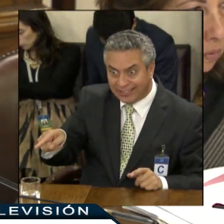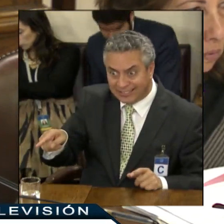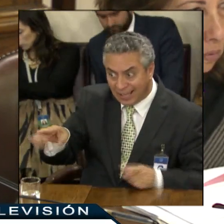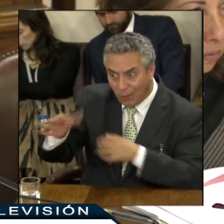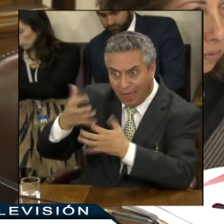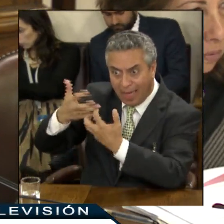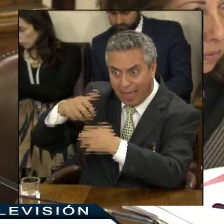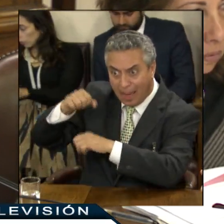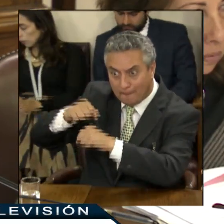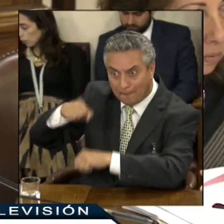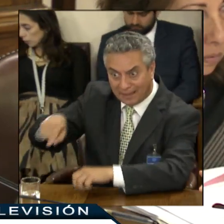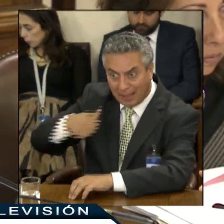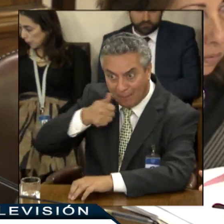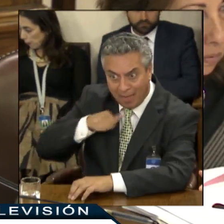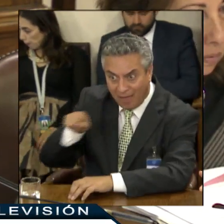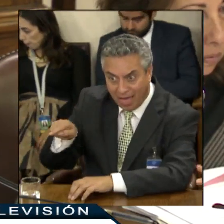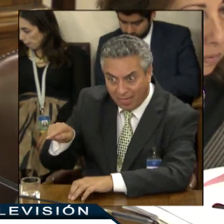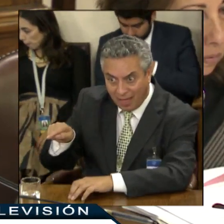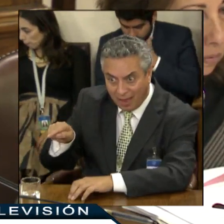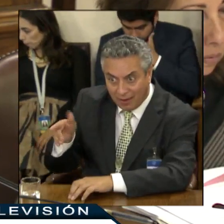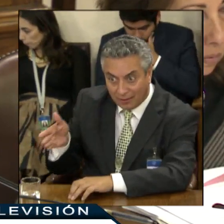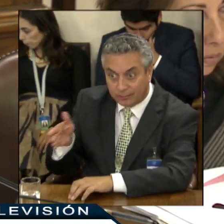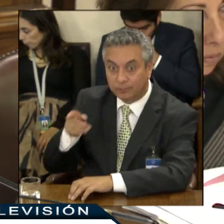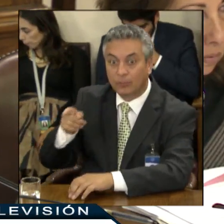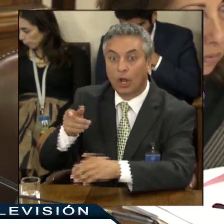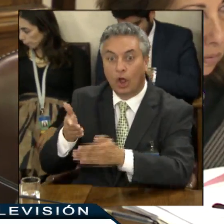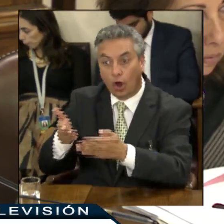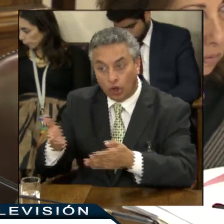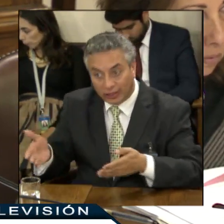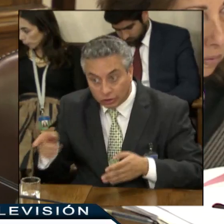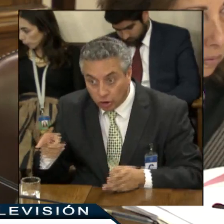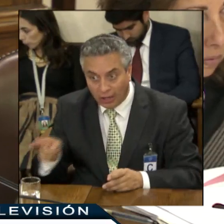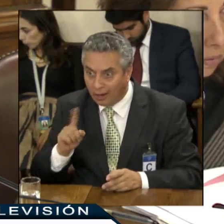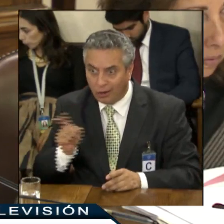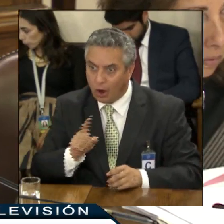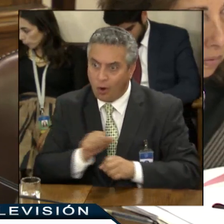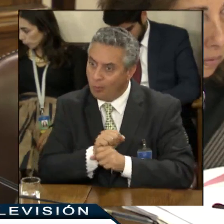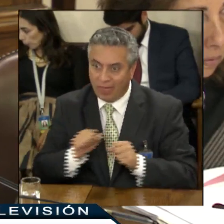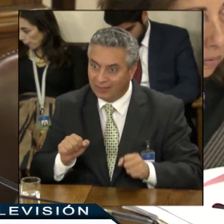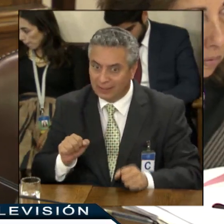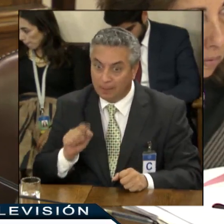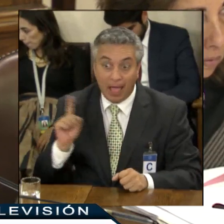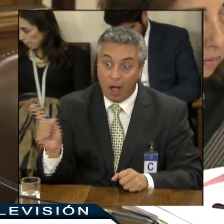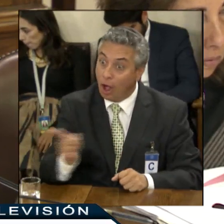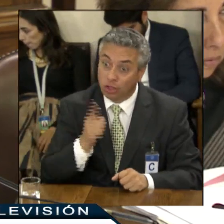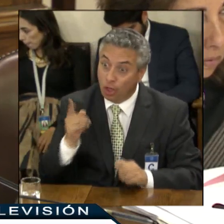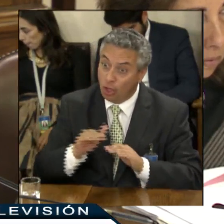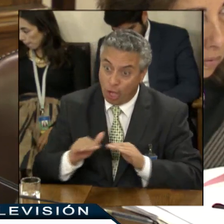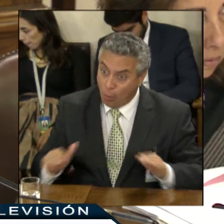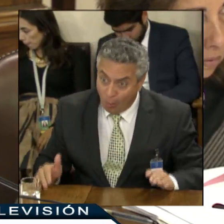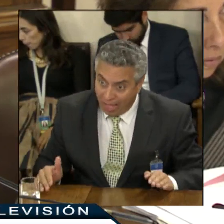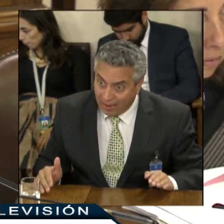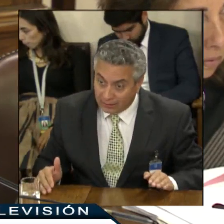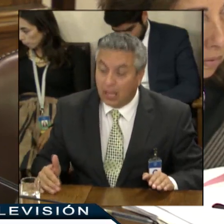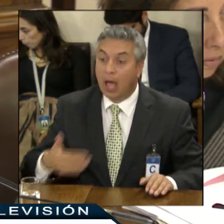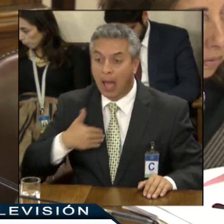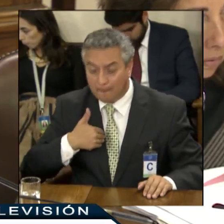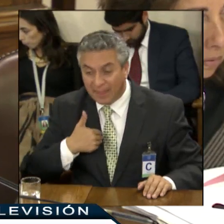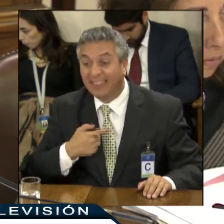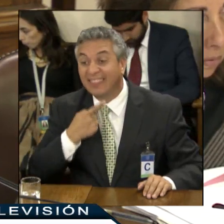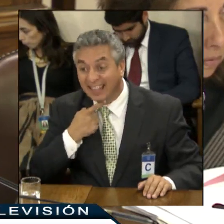cumplir un derecho que compartimos pero que las condiciones no pueden ser para todos iguales y ese el punto de fondo a mí me